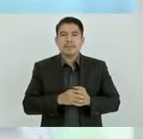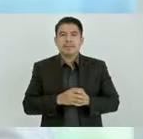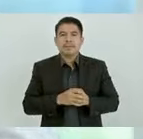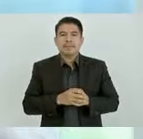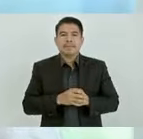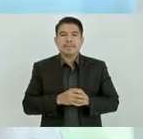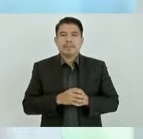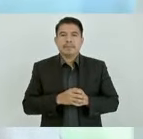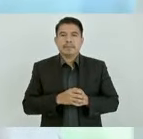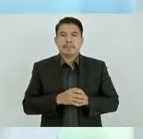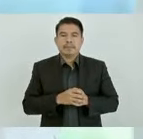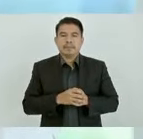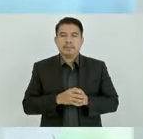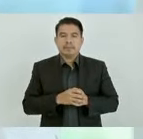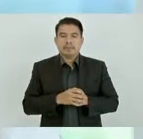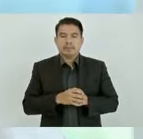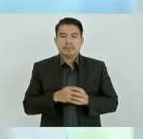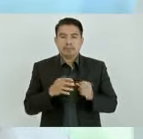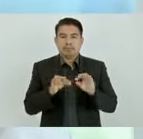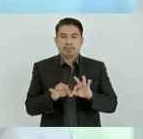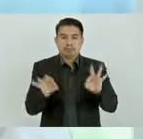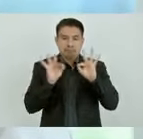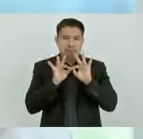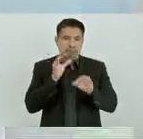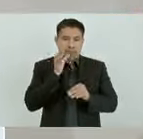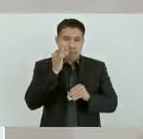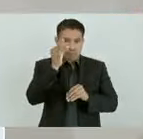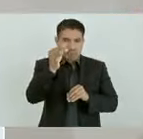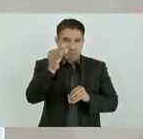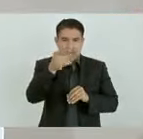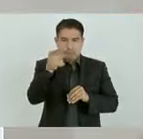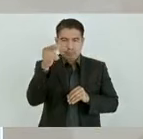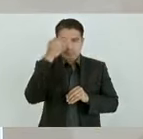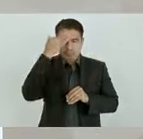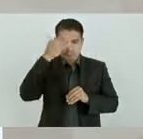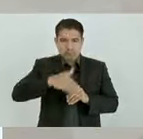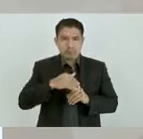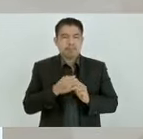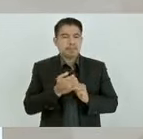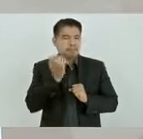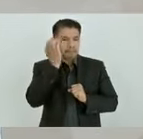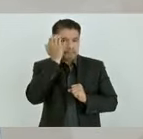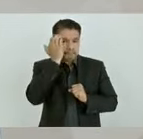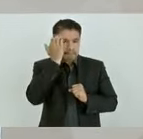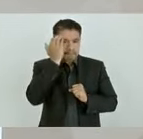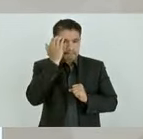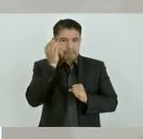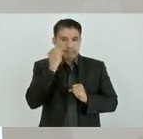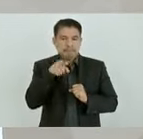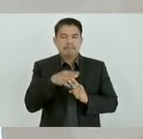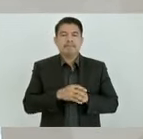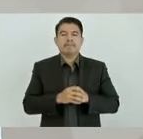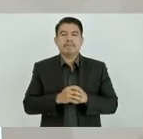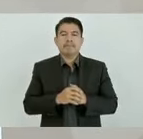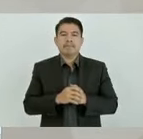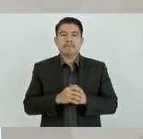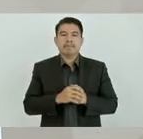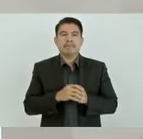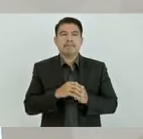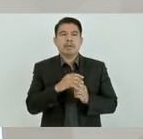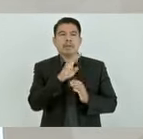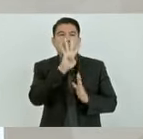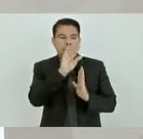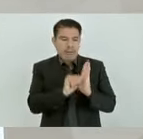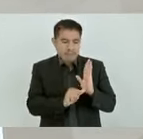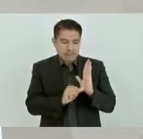esto es importante que se conozca, en